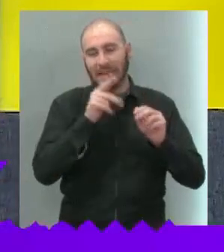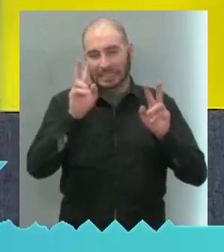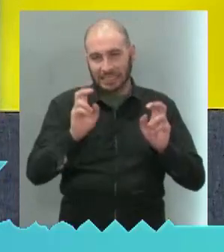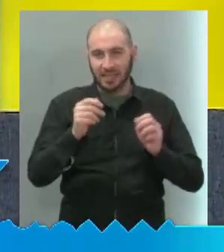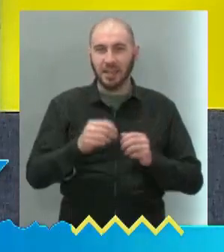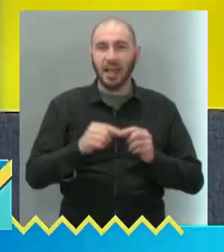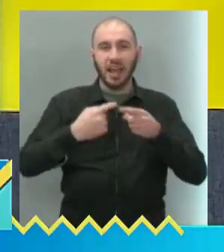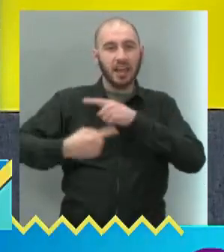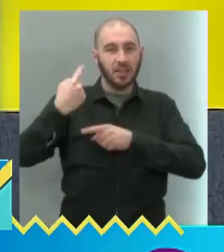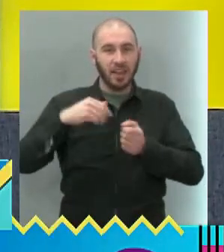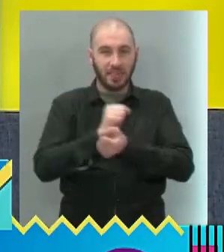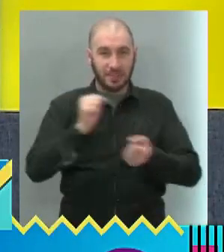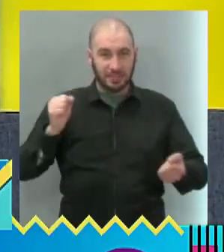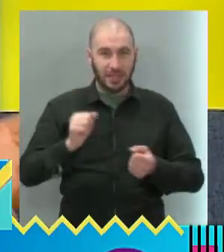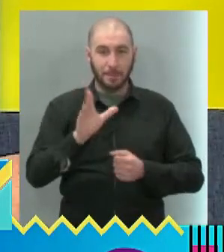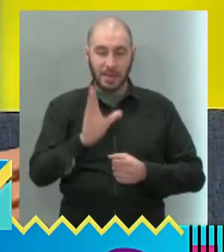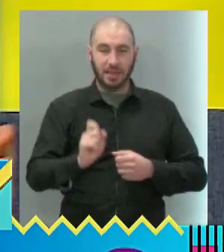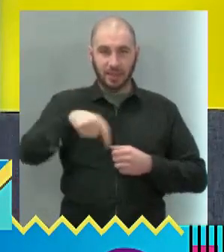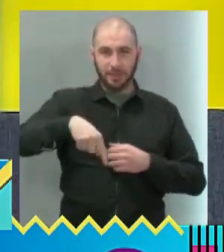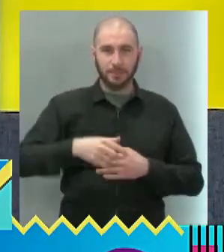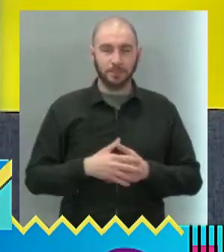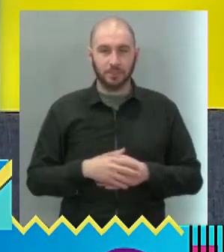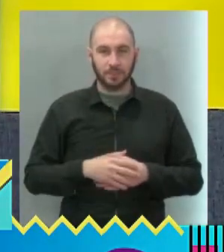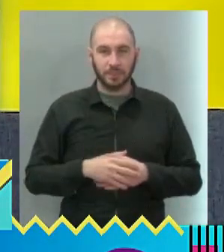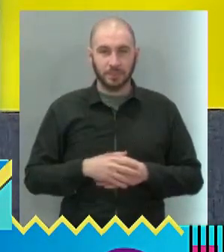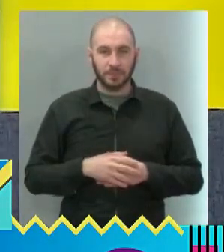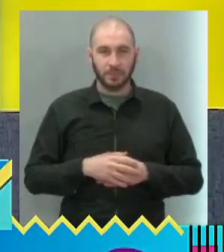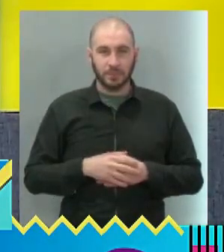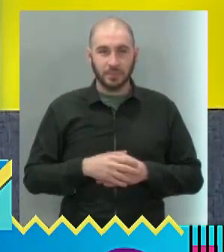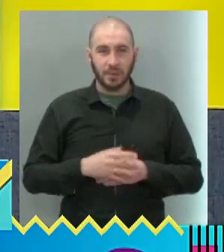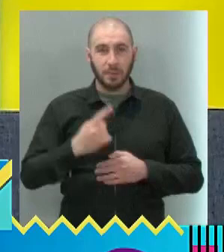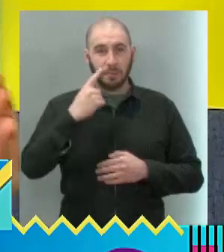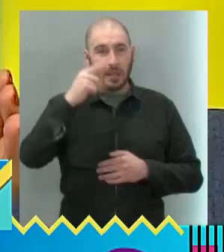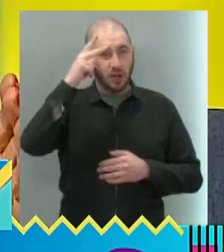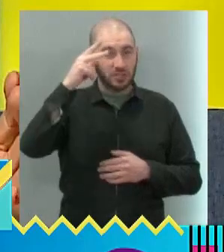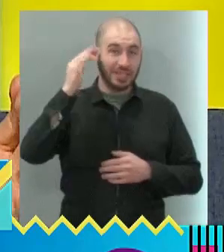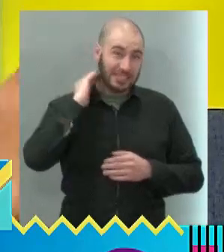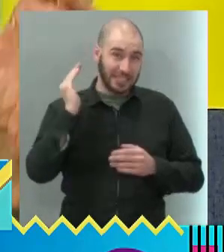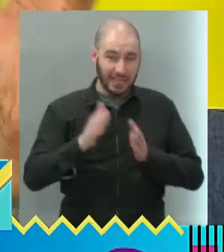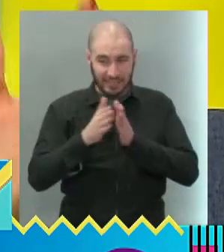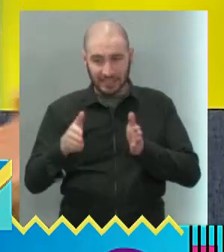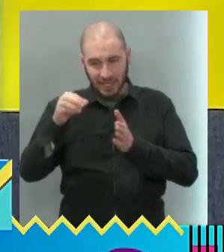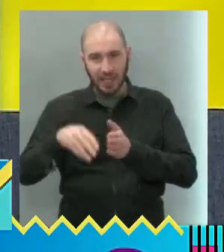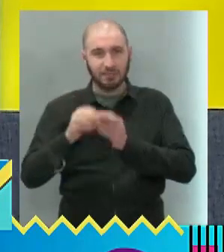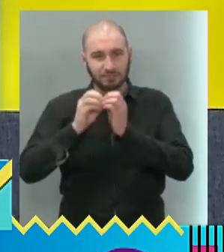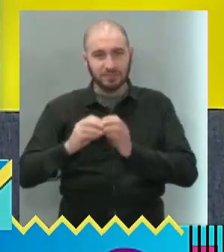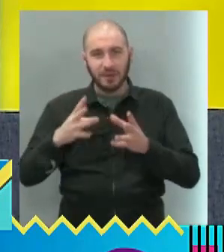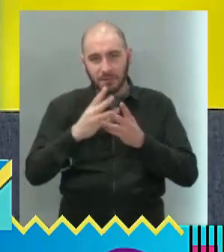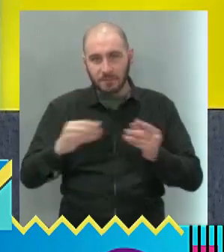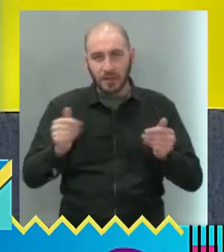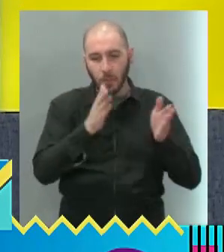de lo que es la historia independiente de nuestro país. Y 1816, el epílogo de